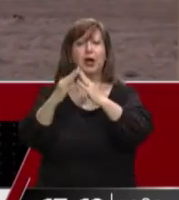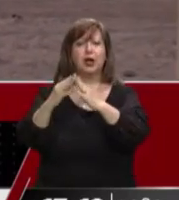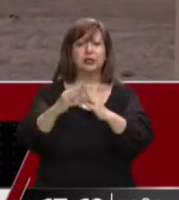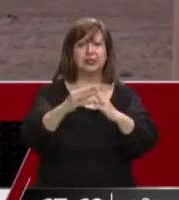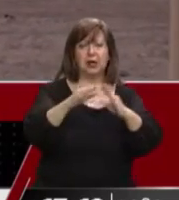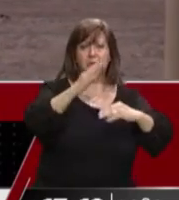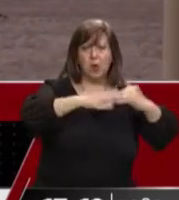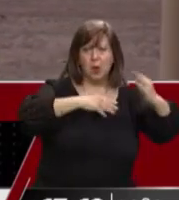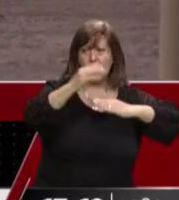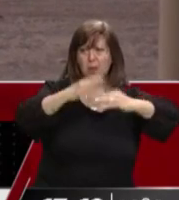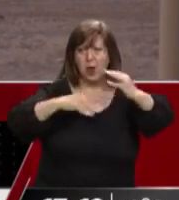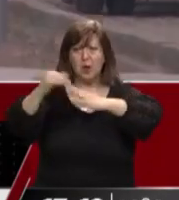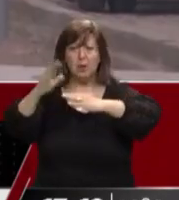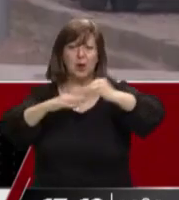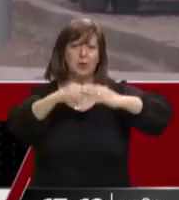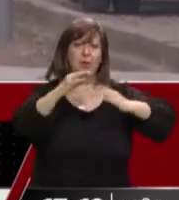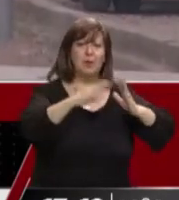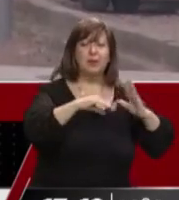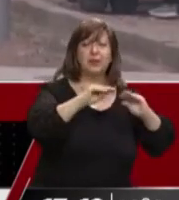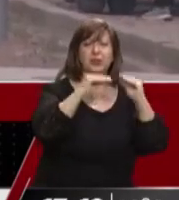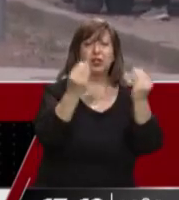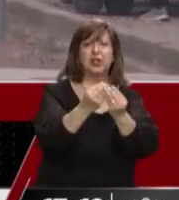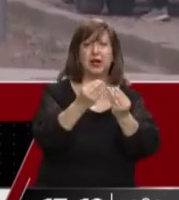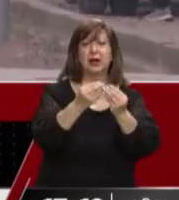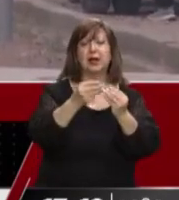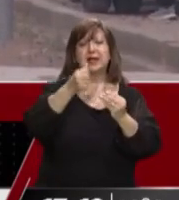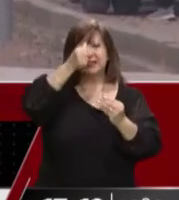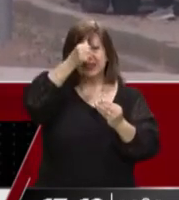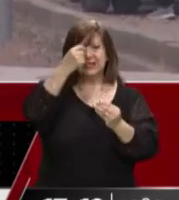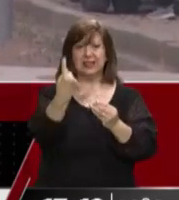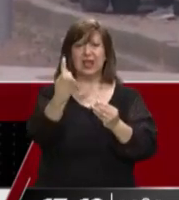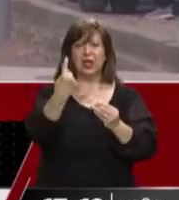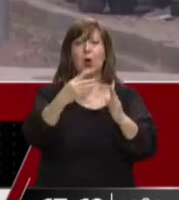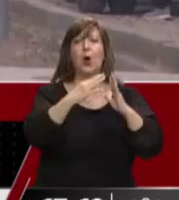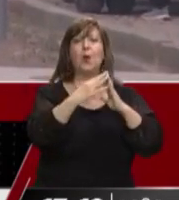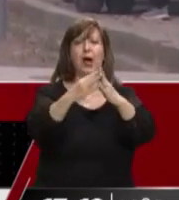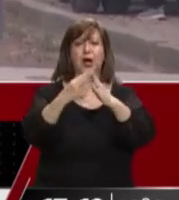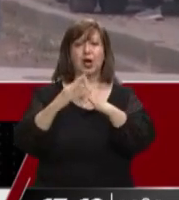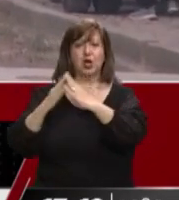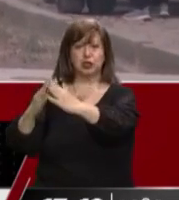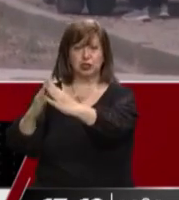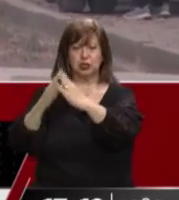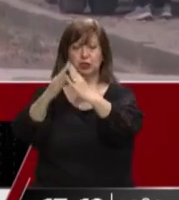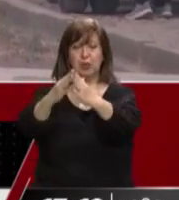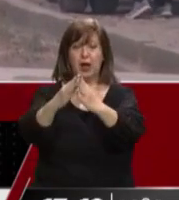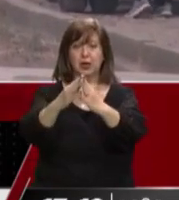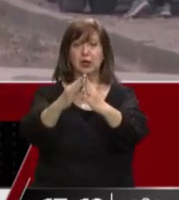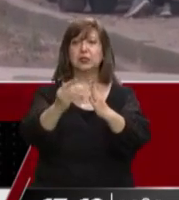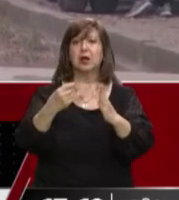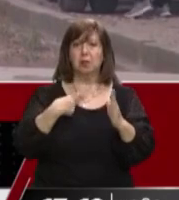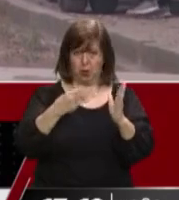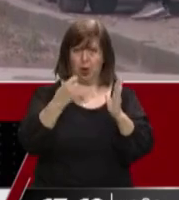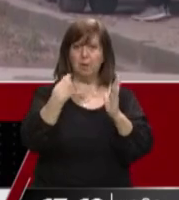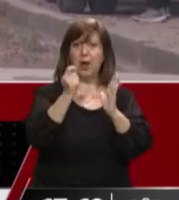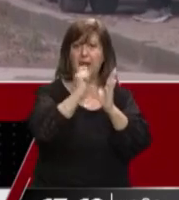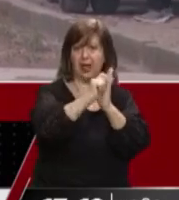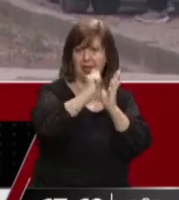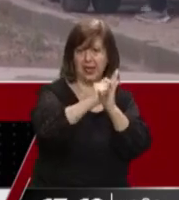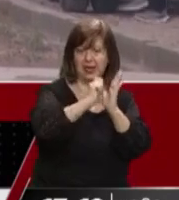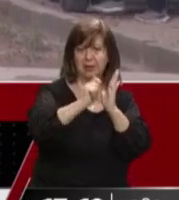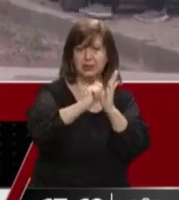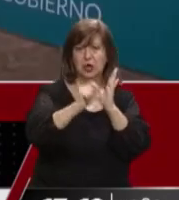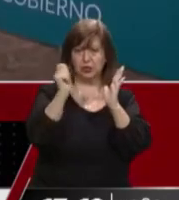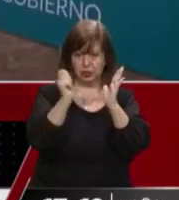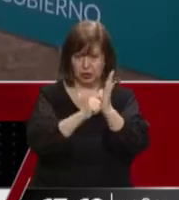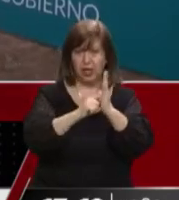construyendo. Son viviendas de alta calidad, donde hay que tener ciertos requisitos para ingresar a un sorteo que se va